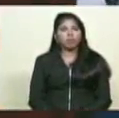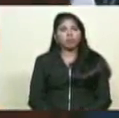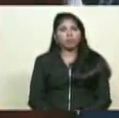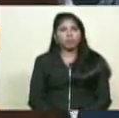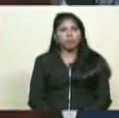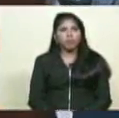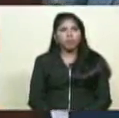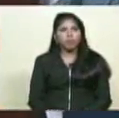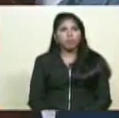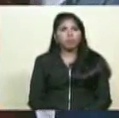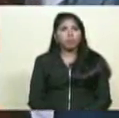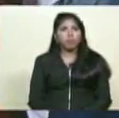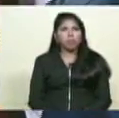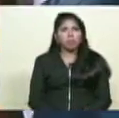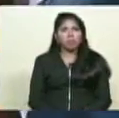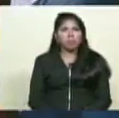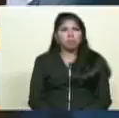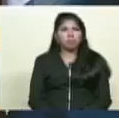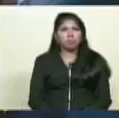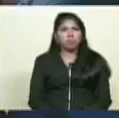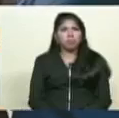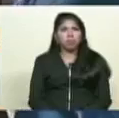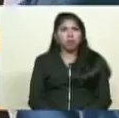¿Cómo saben ustedes que el Aguaire es lejos?